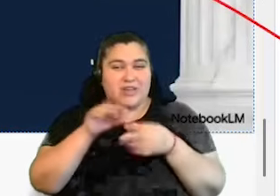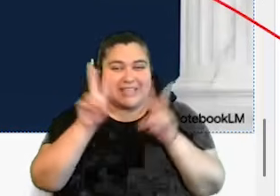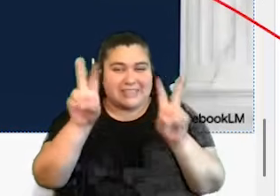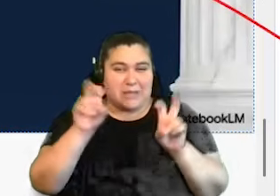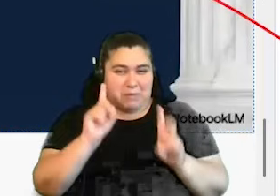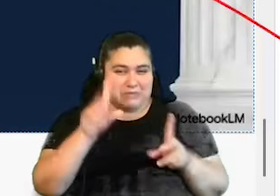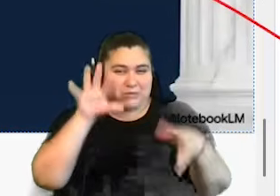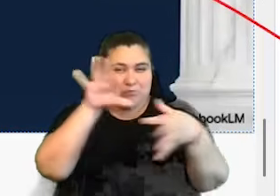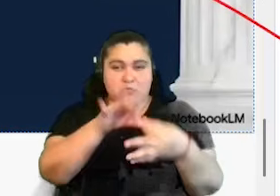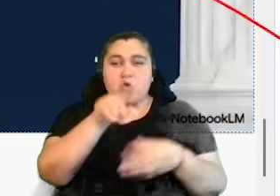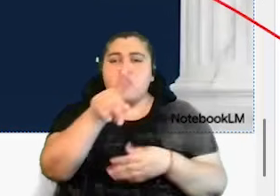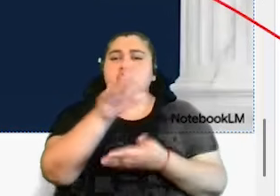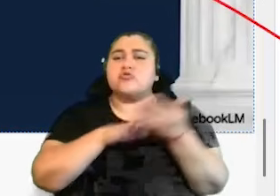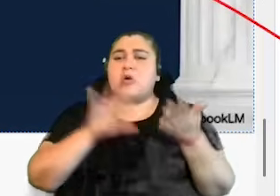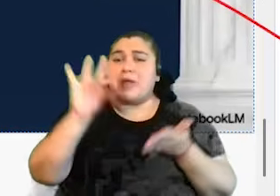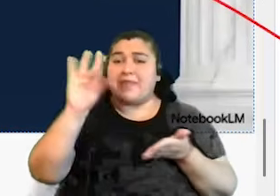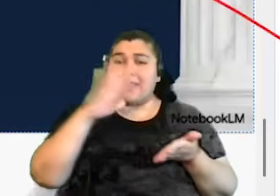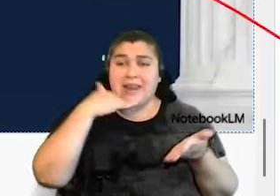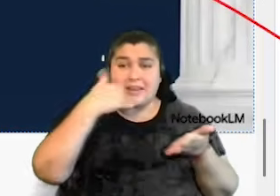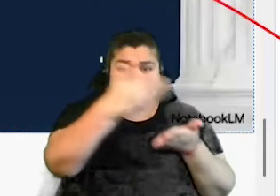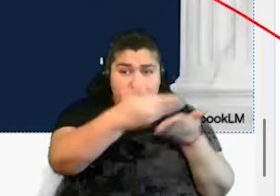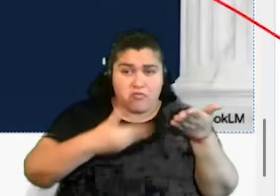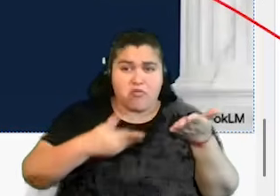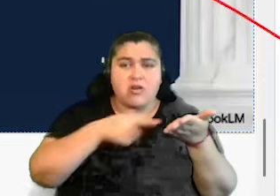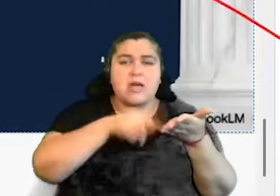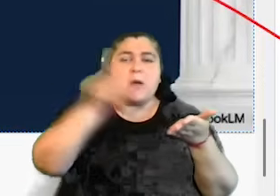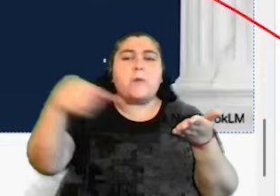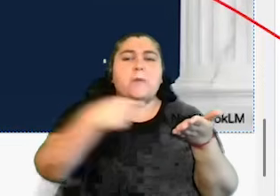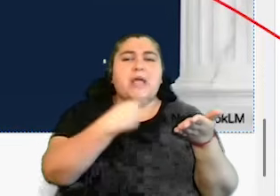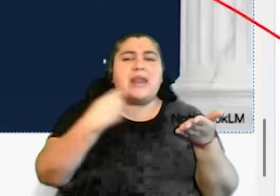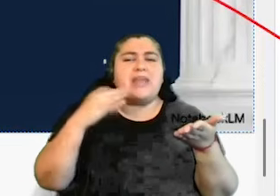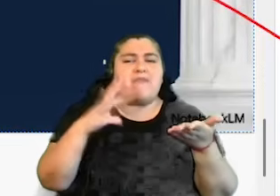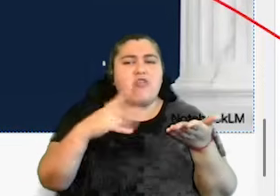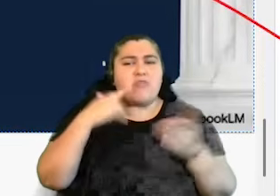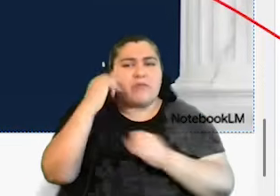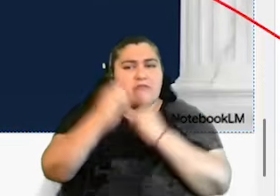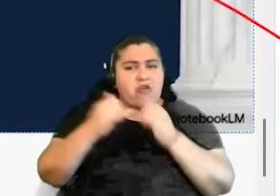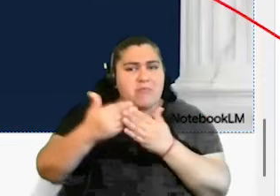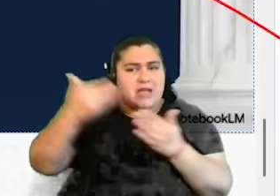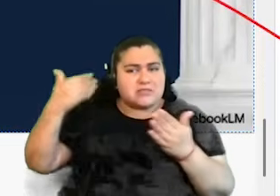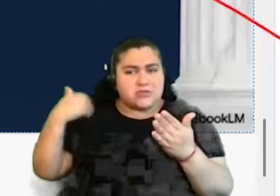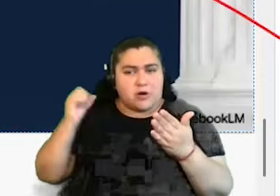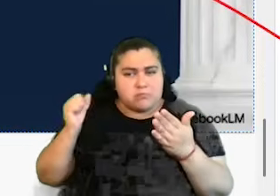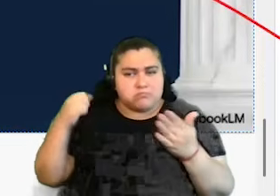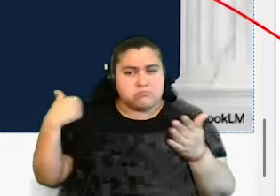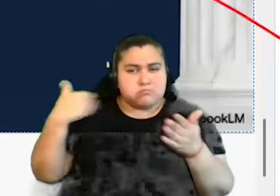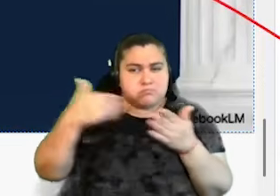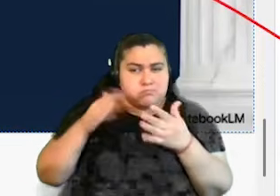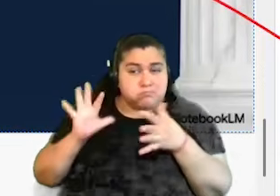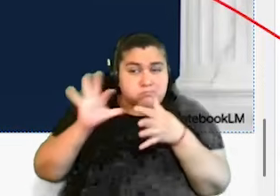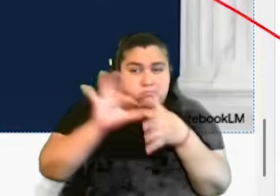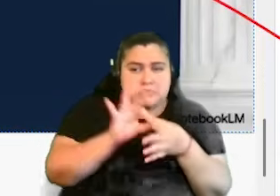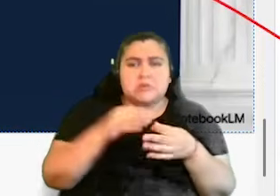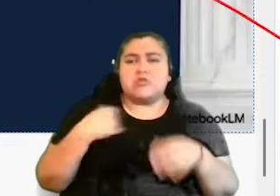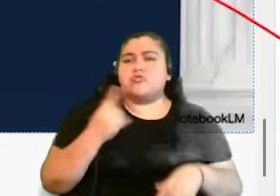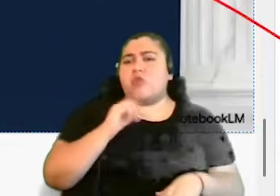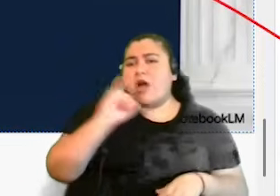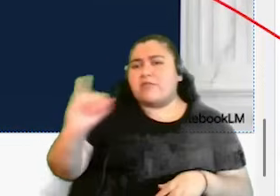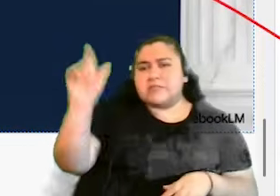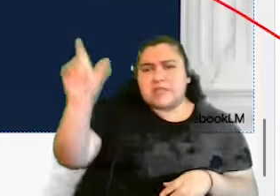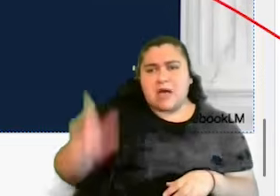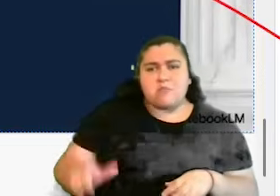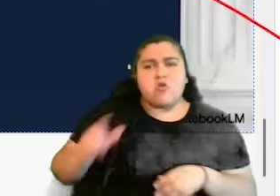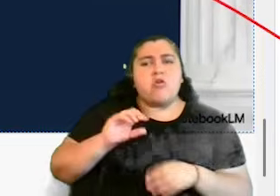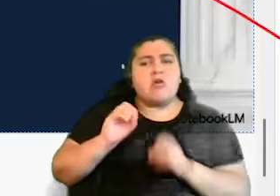que la declaración jurada pro forma surge de nuestras bases y luego le vamos a decir al contribuyente que algo está mal y